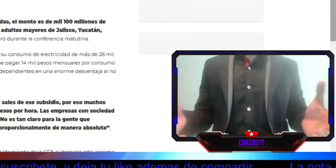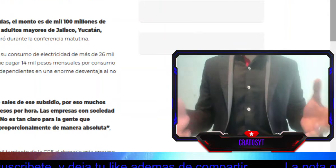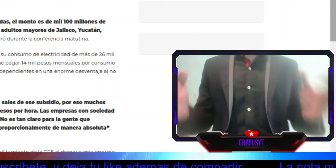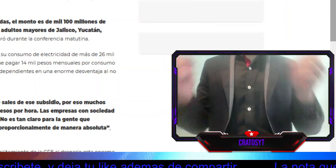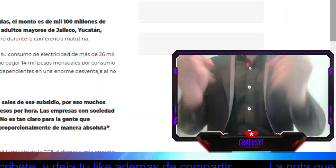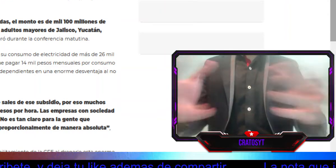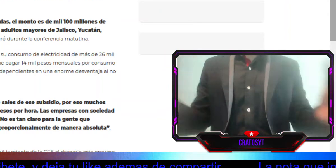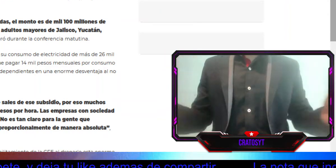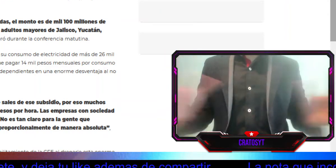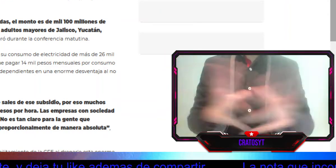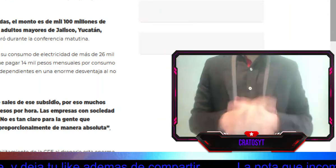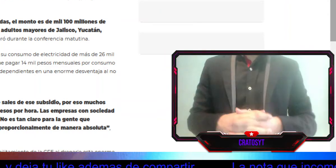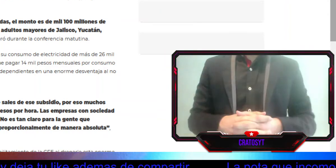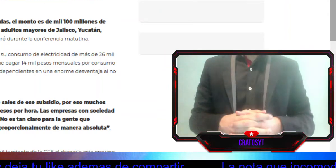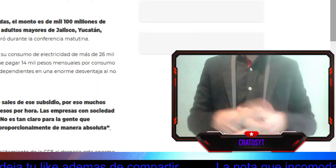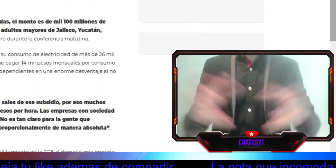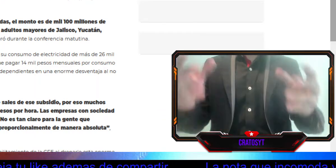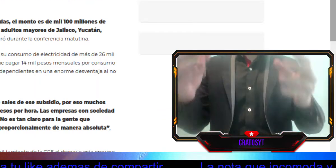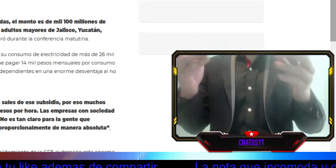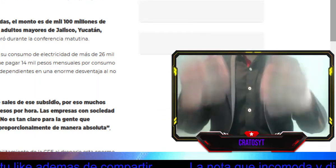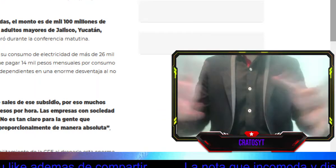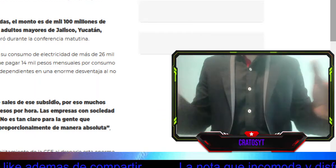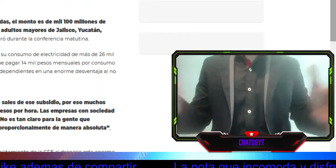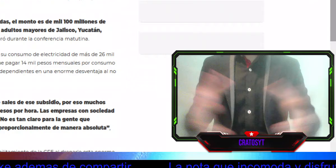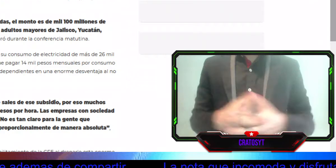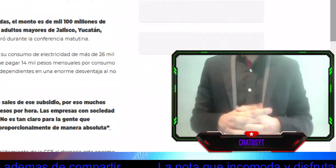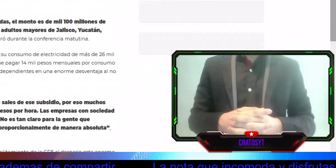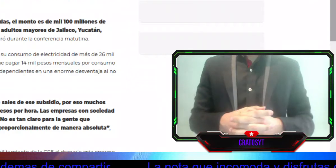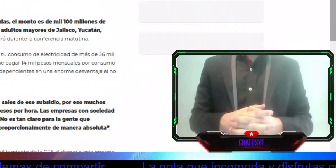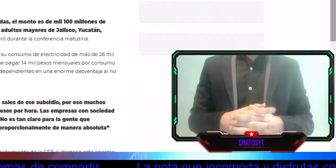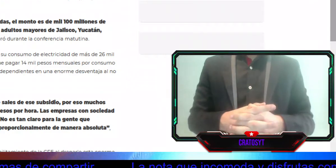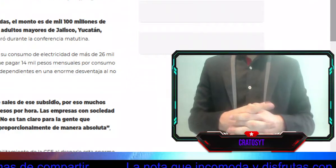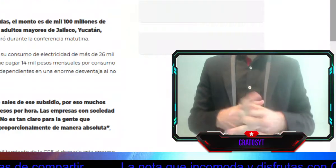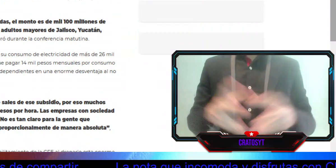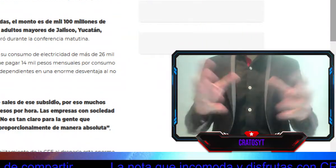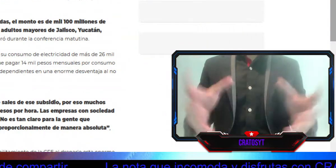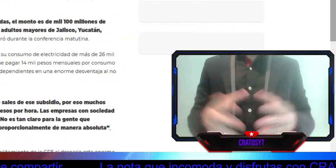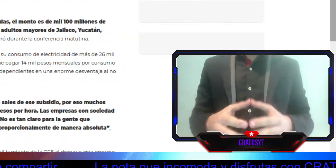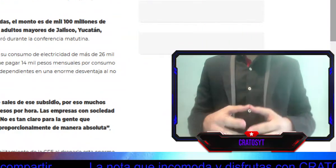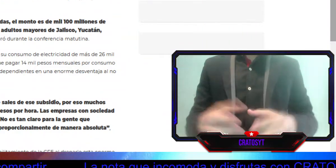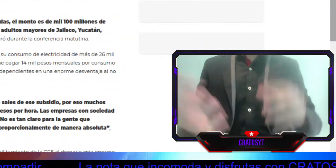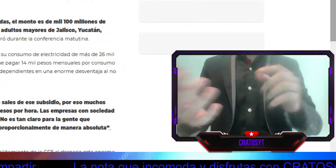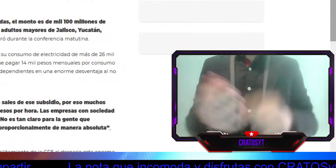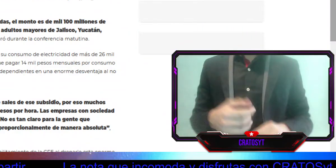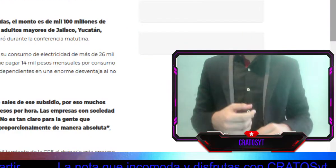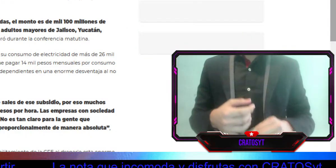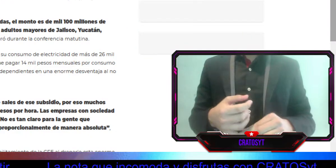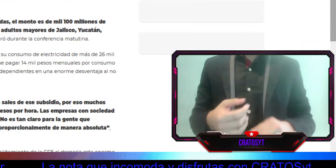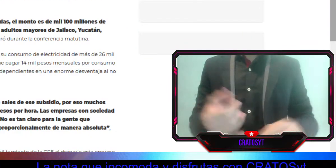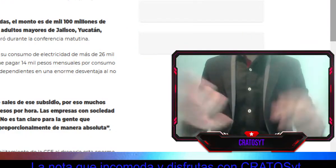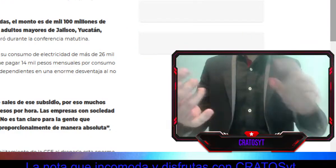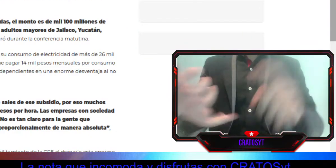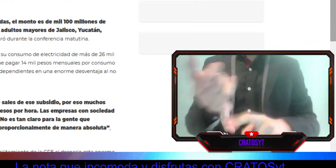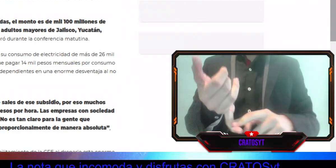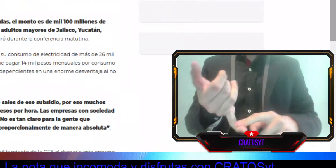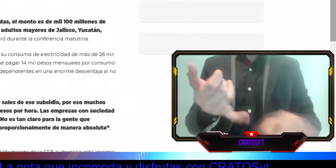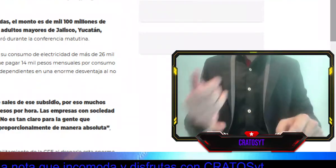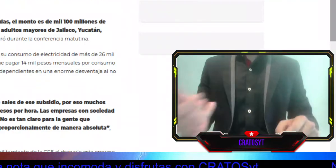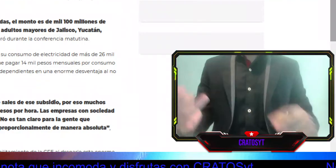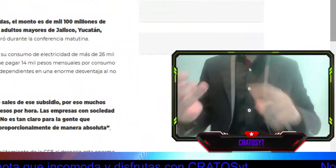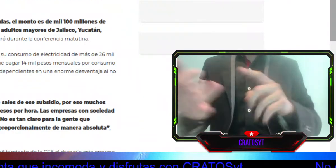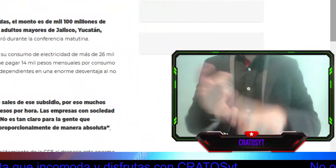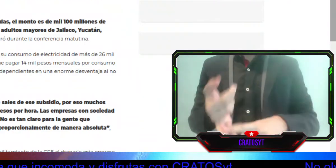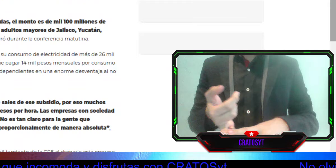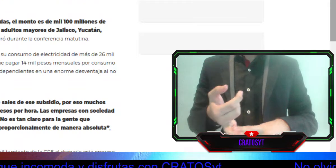computadora normal, o sea, como esta que ustedes estarán, como la que yo utilizo para grabar. Tienes una compu la cual le tienes que dar mantenimiento, tienes que checar que no